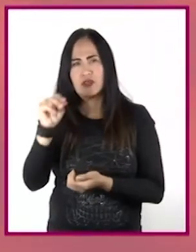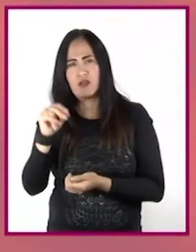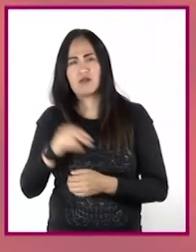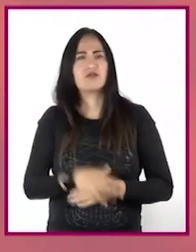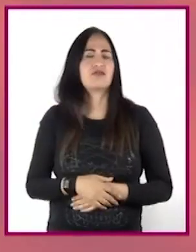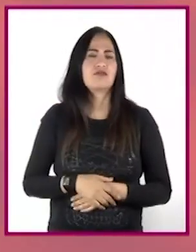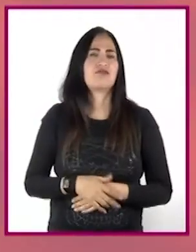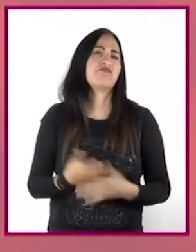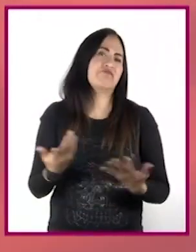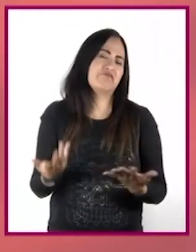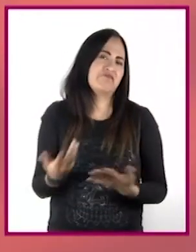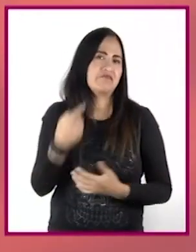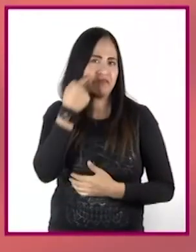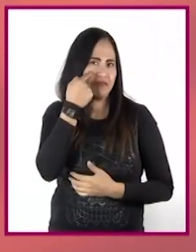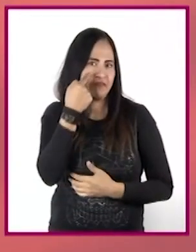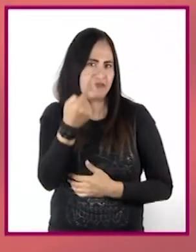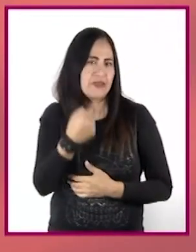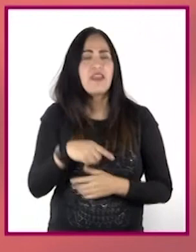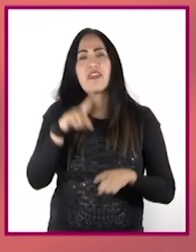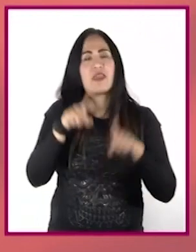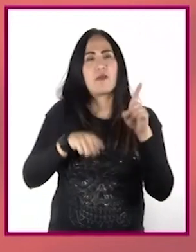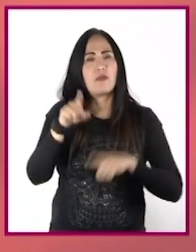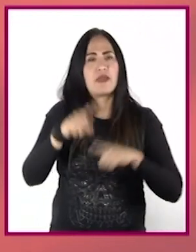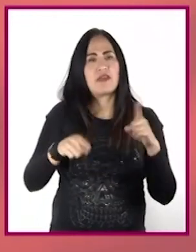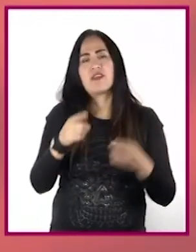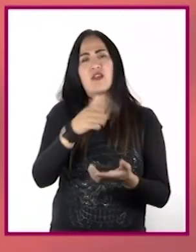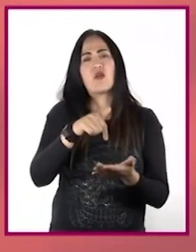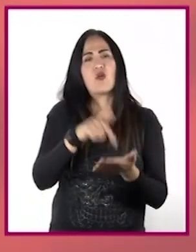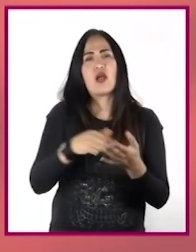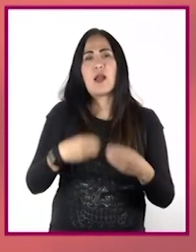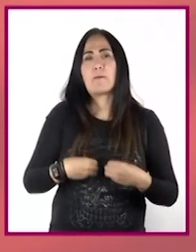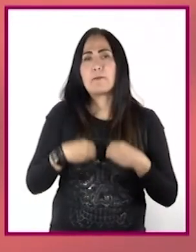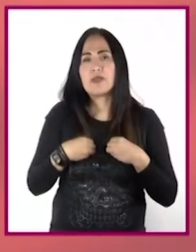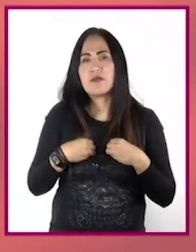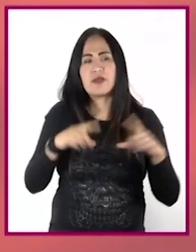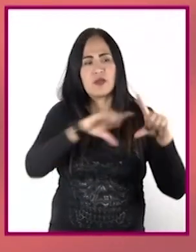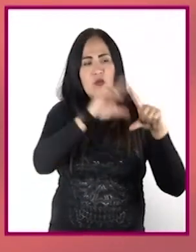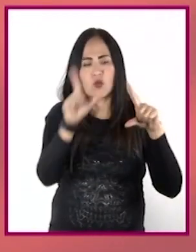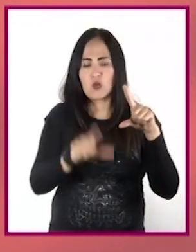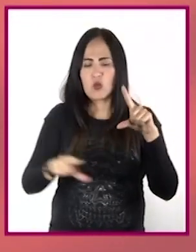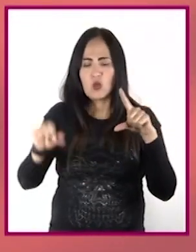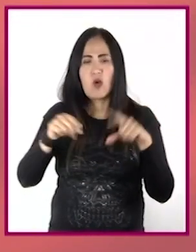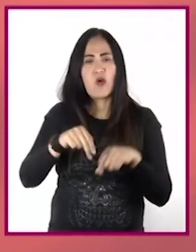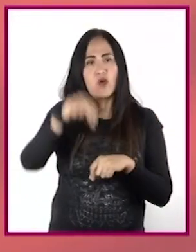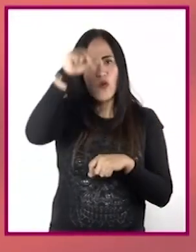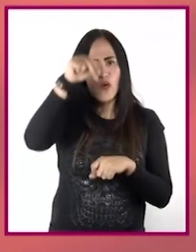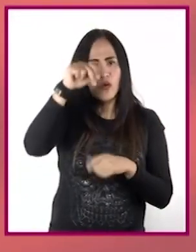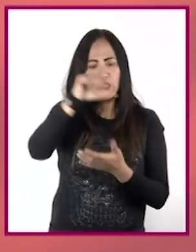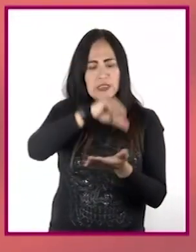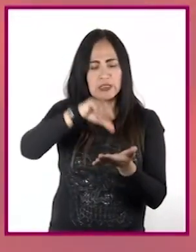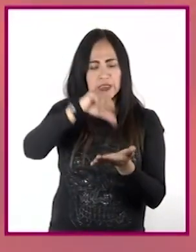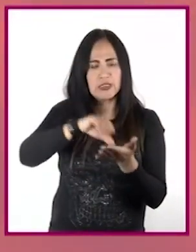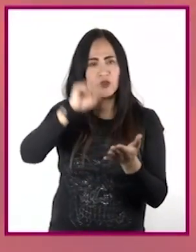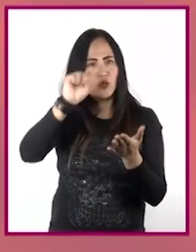podemos observar que depende de nuestro lugar de residencia, el norte, el centro o el sur del